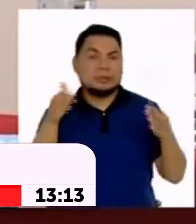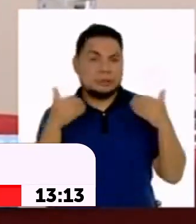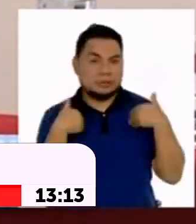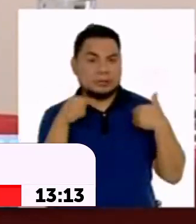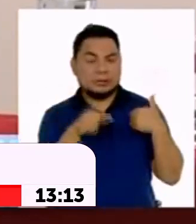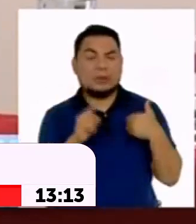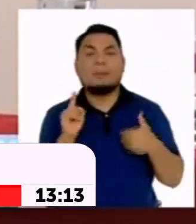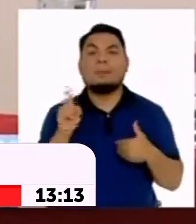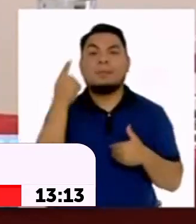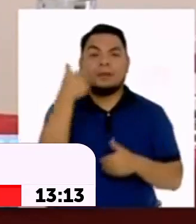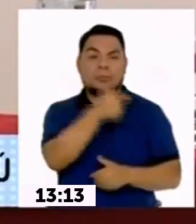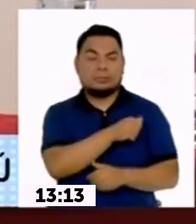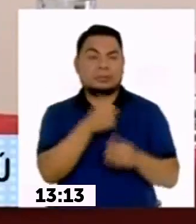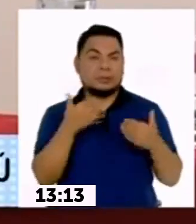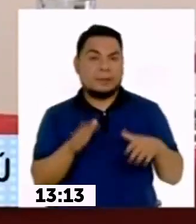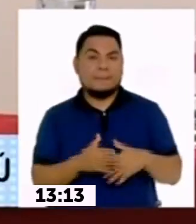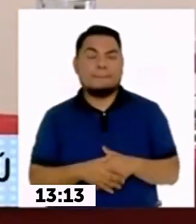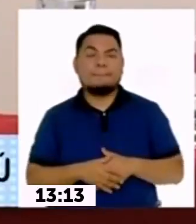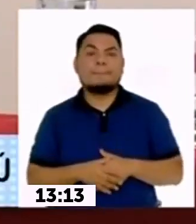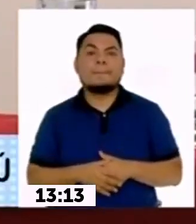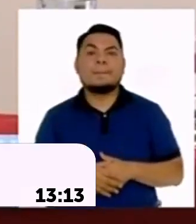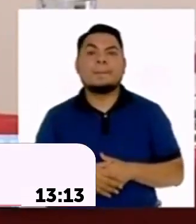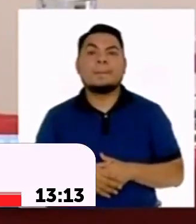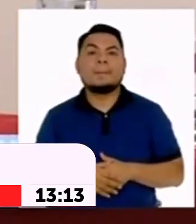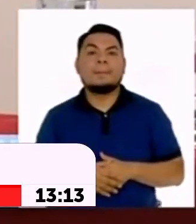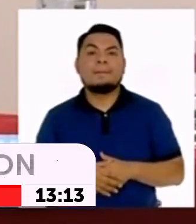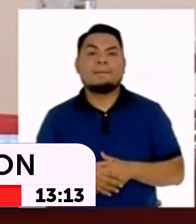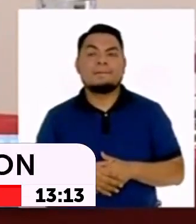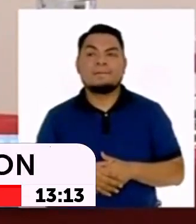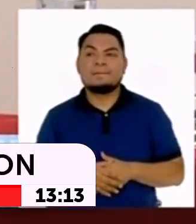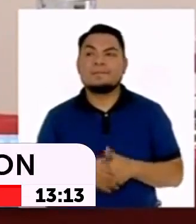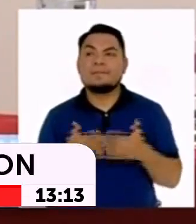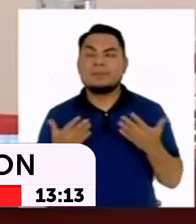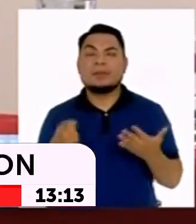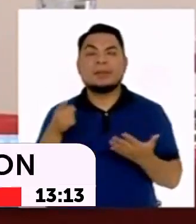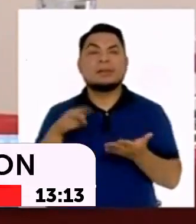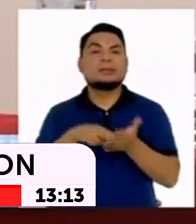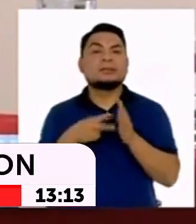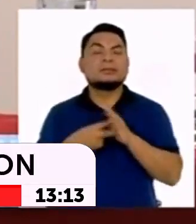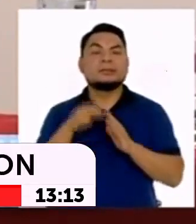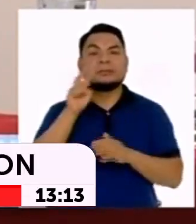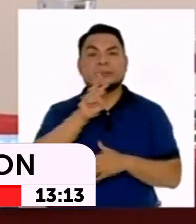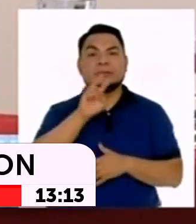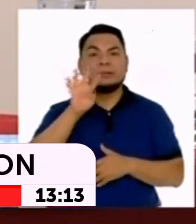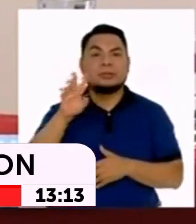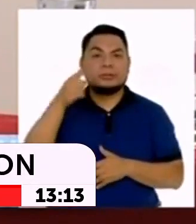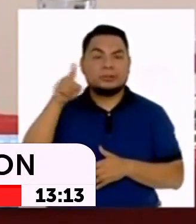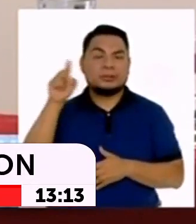cuenta con una primera dosis, y de lo cual significa